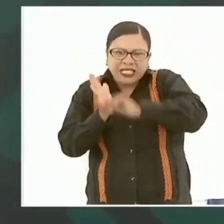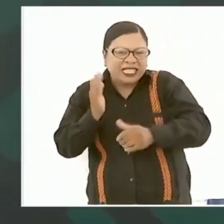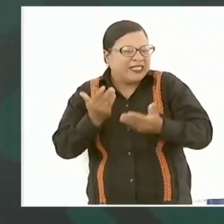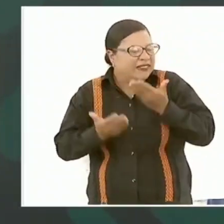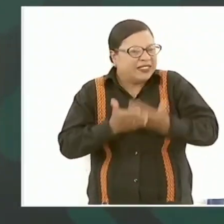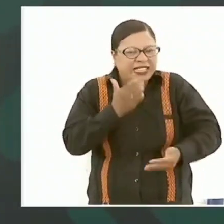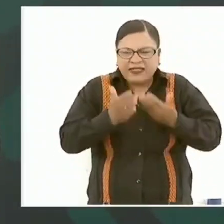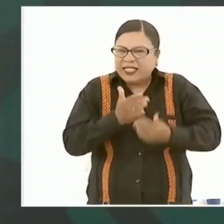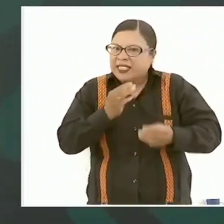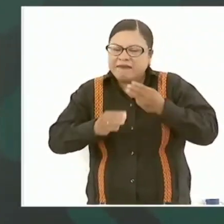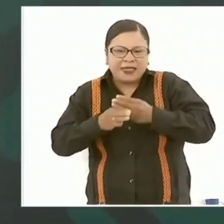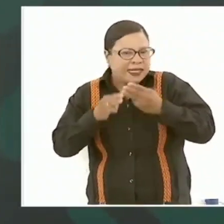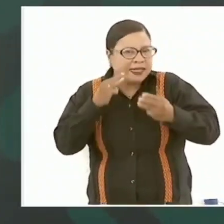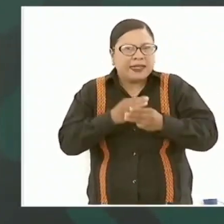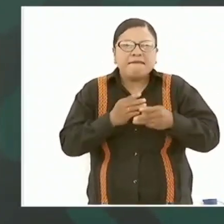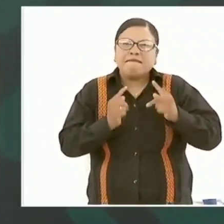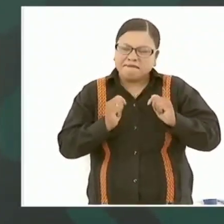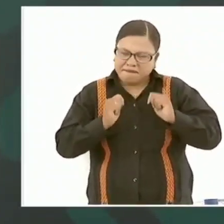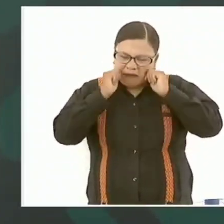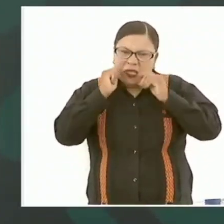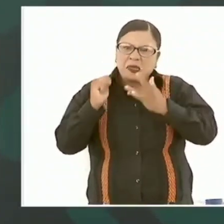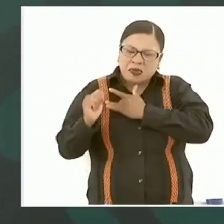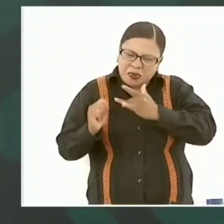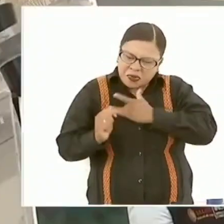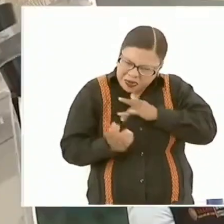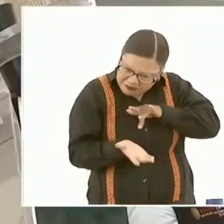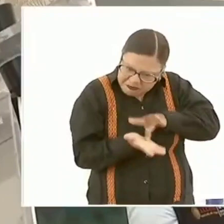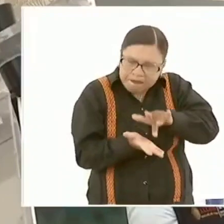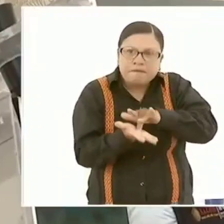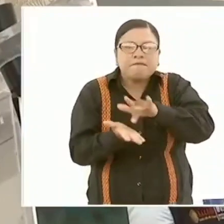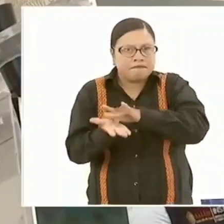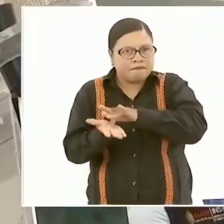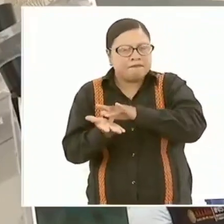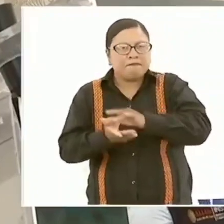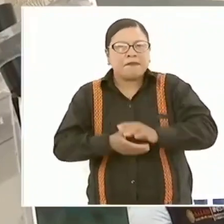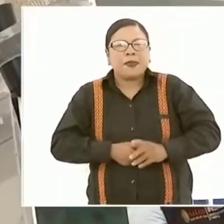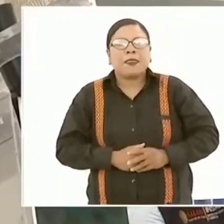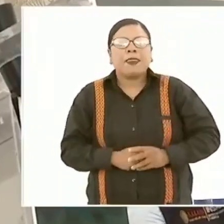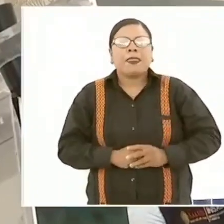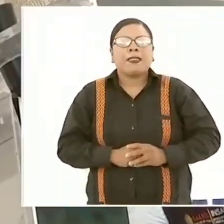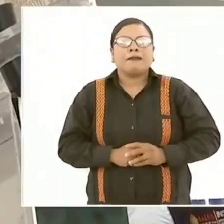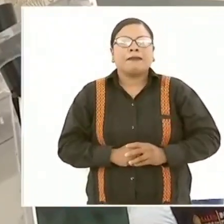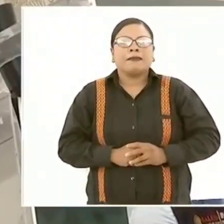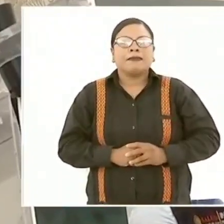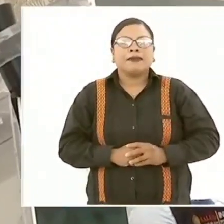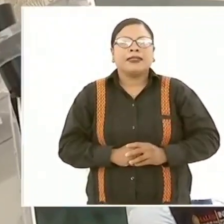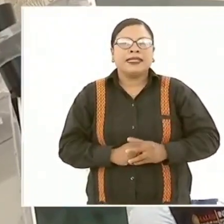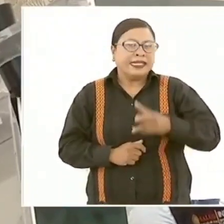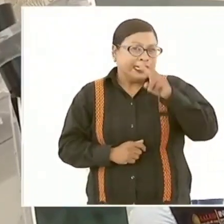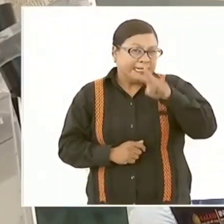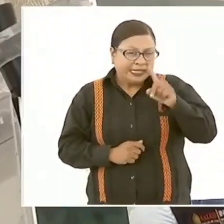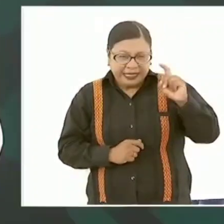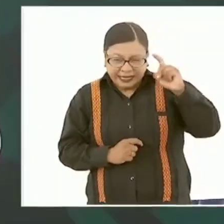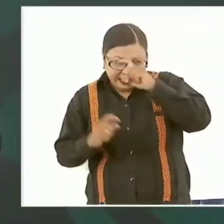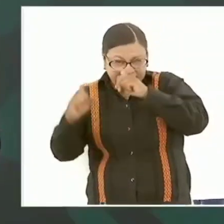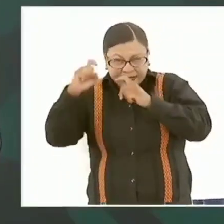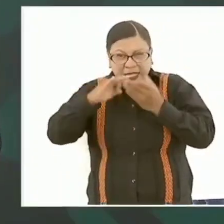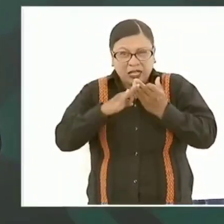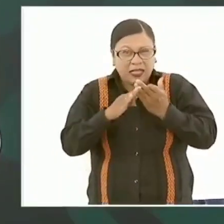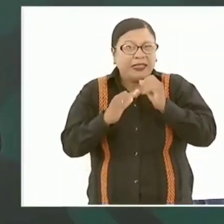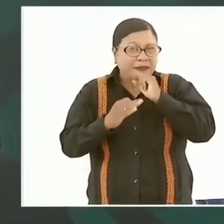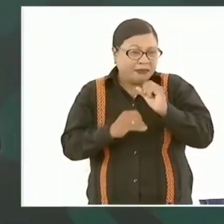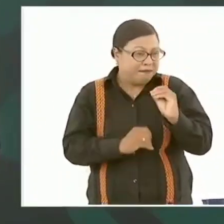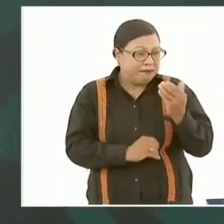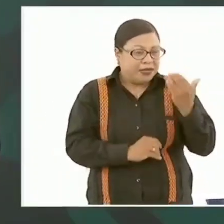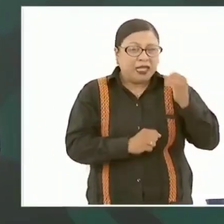pero sobre todo con el corazón por delante. Ante la complejidad de la pandemia de